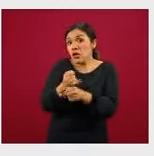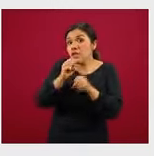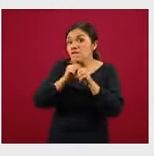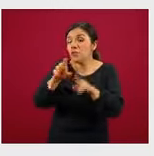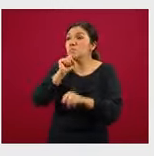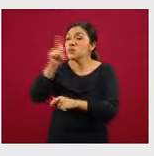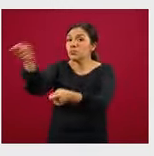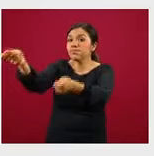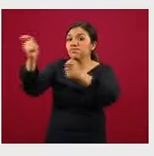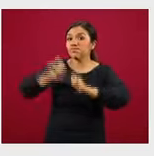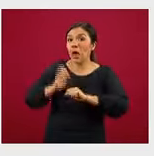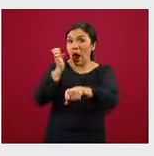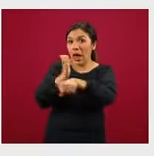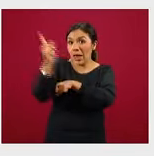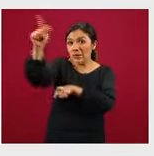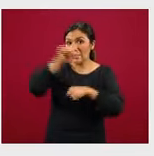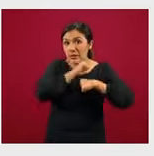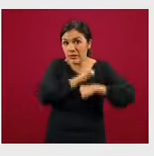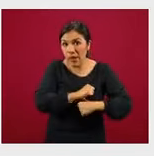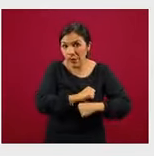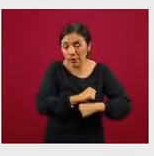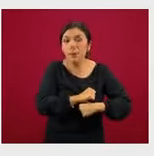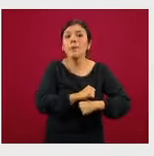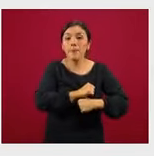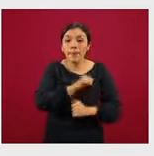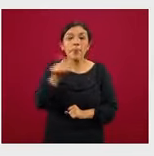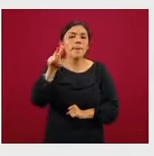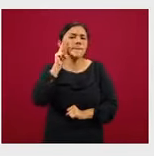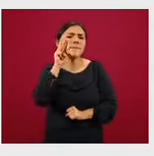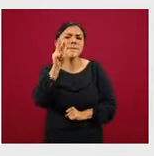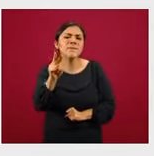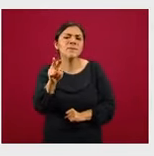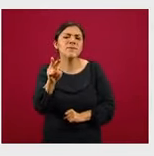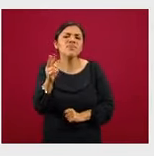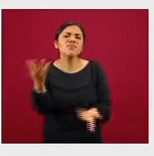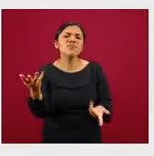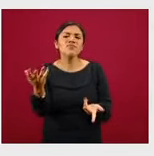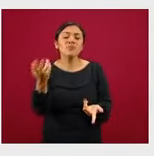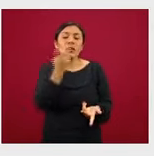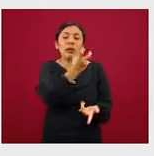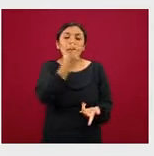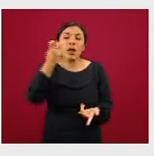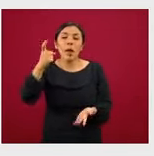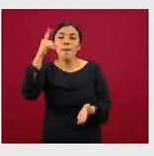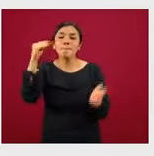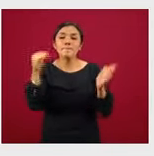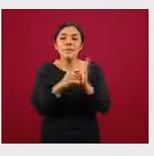que proporciona la entidad federativa, y lo que vemos es que de estos